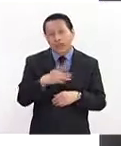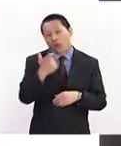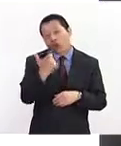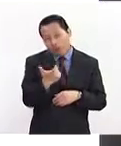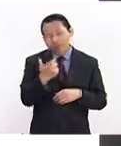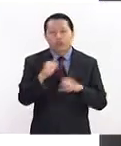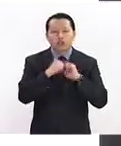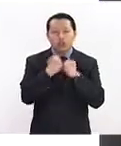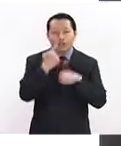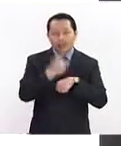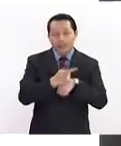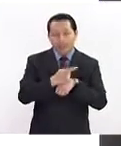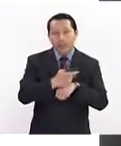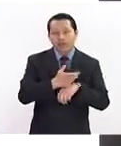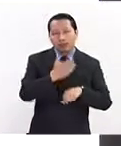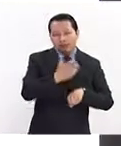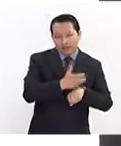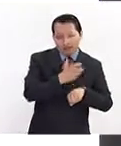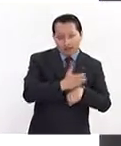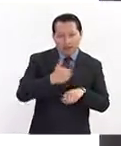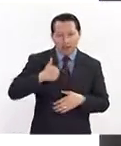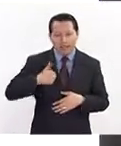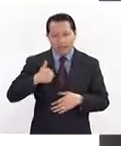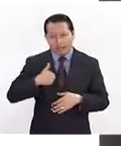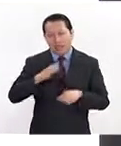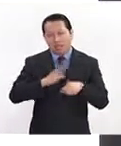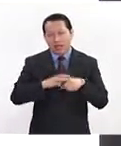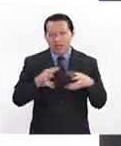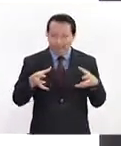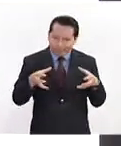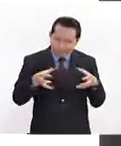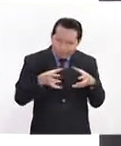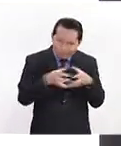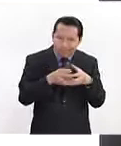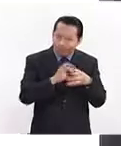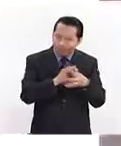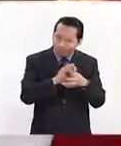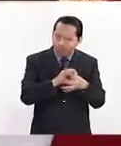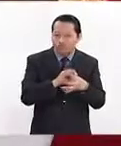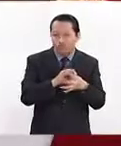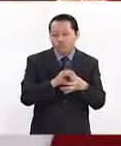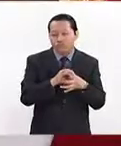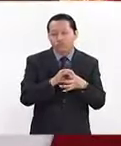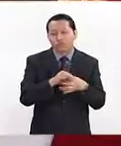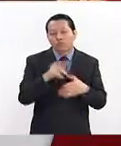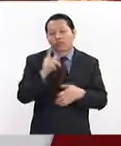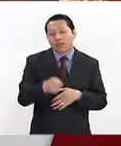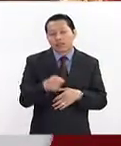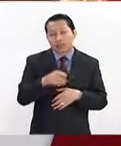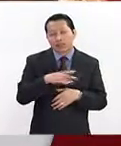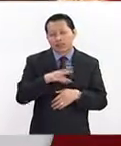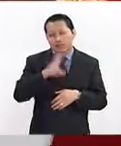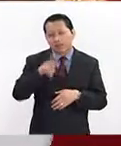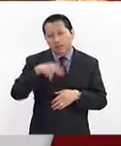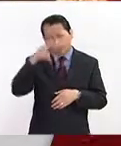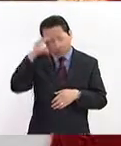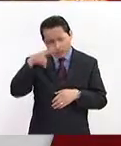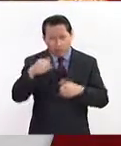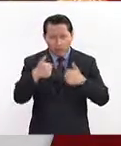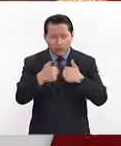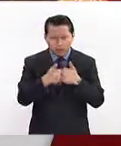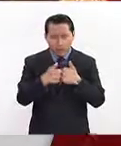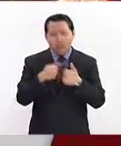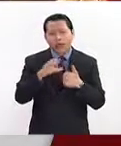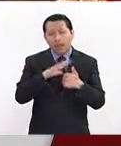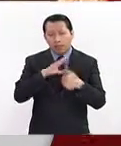sociedades estadounidense y canadiense están mucho más integradas. Es cierto que en la franja fronteriza mexicana hay una